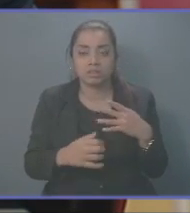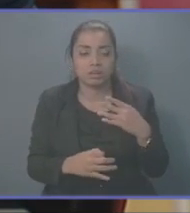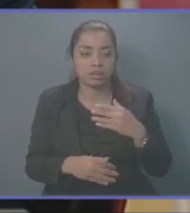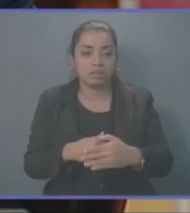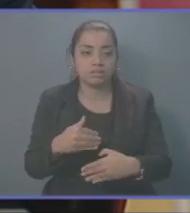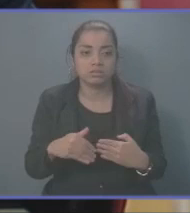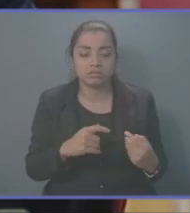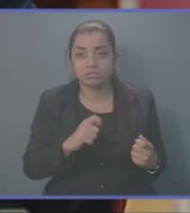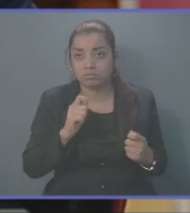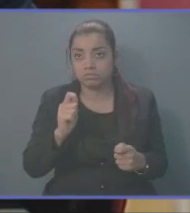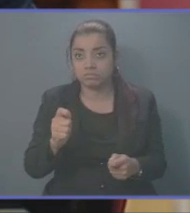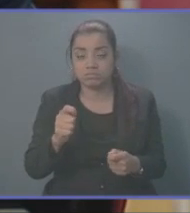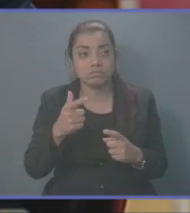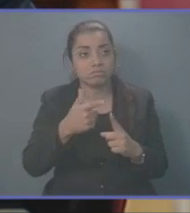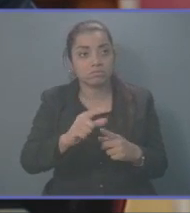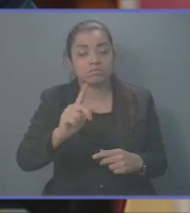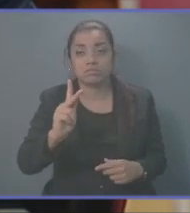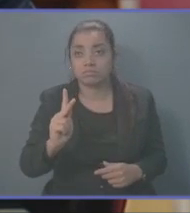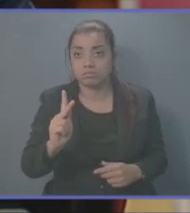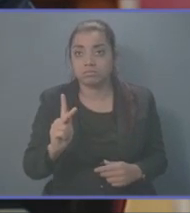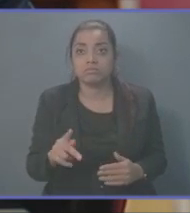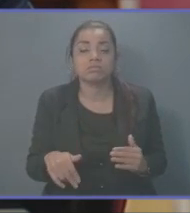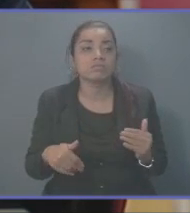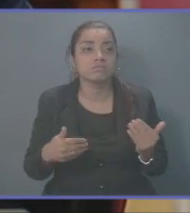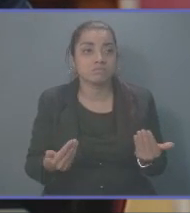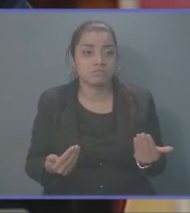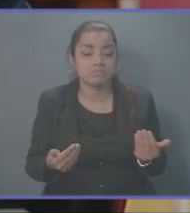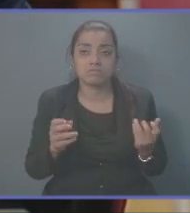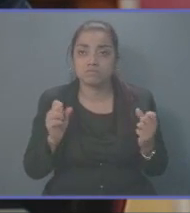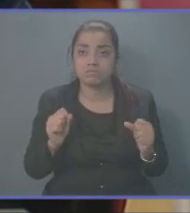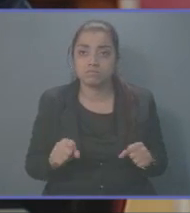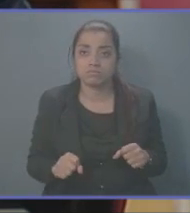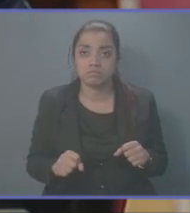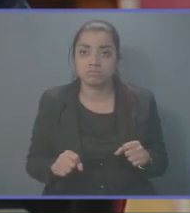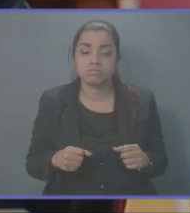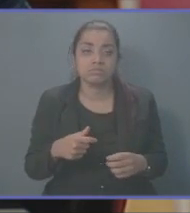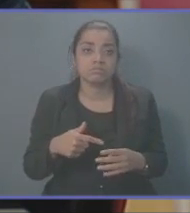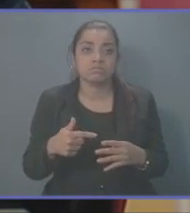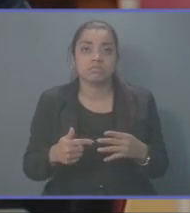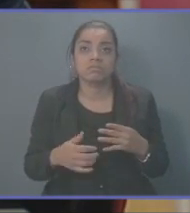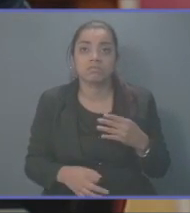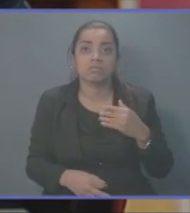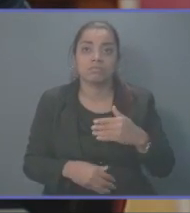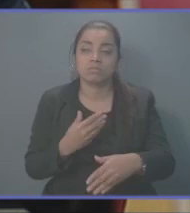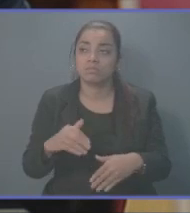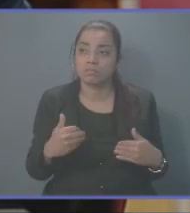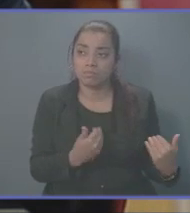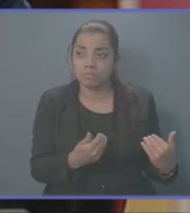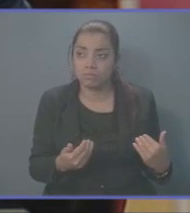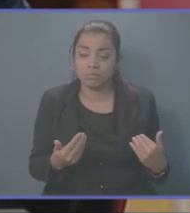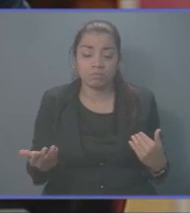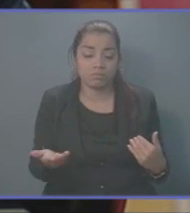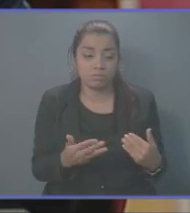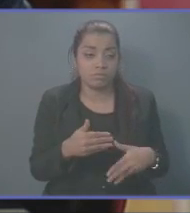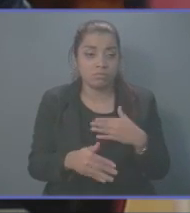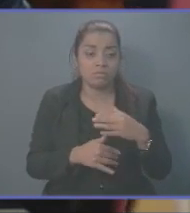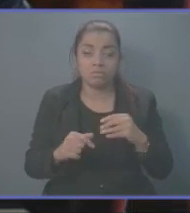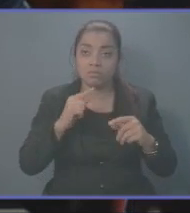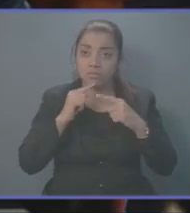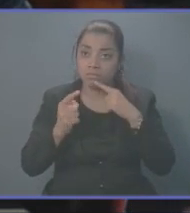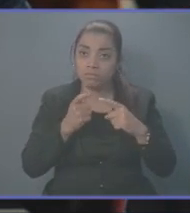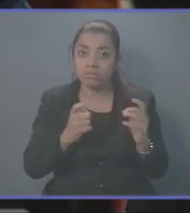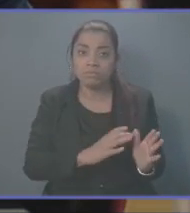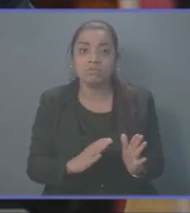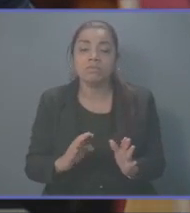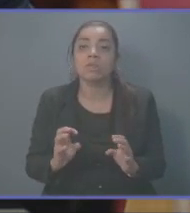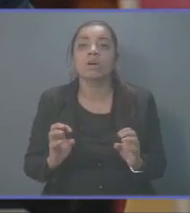respectivo. K, que hayan interpuesto recursos, acción contencioso administrativa o